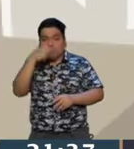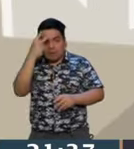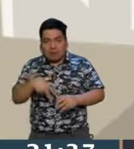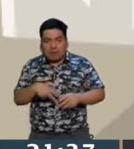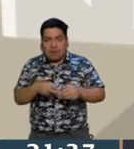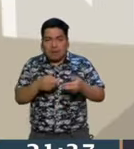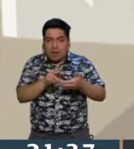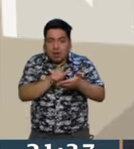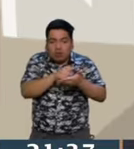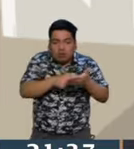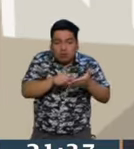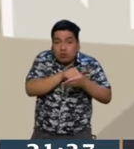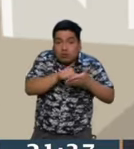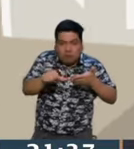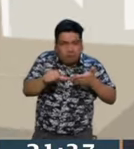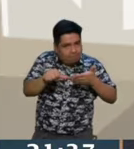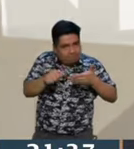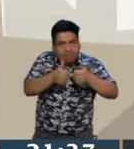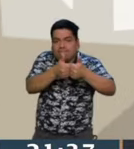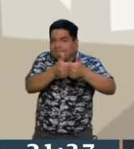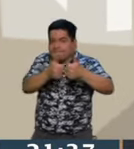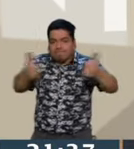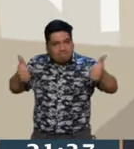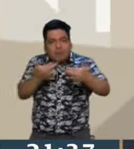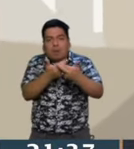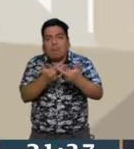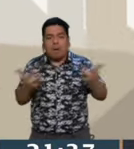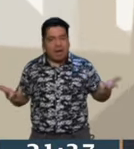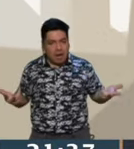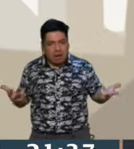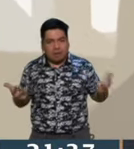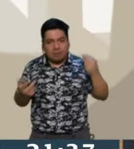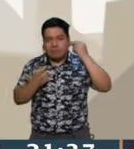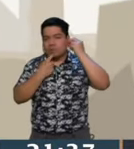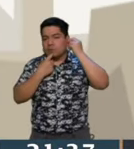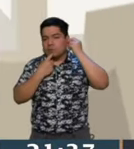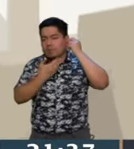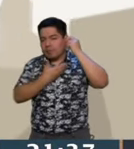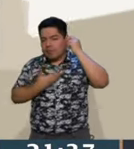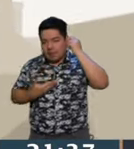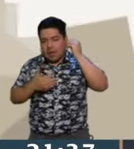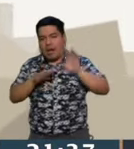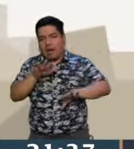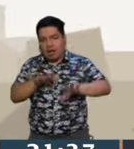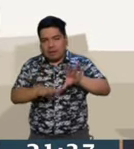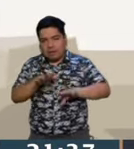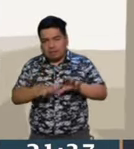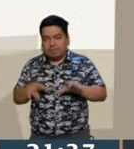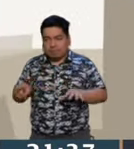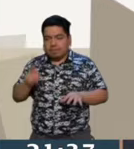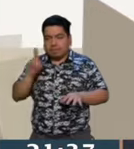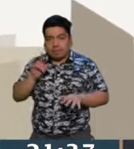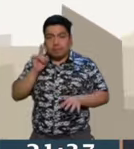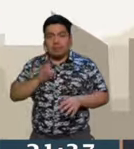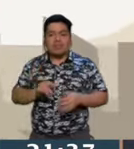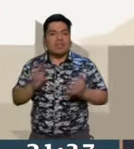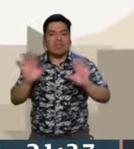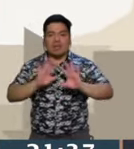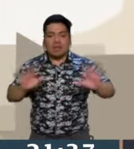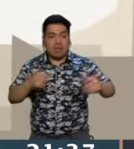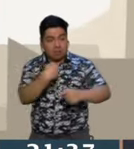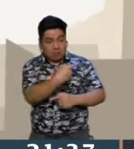O sea, sí rompe relaciones con Ecuador. Nada más que el presidente a veces le falla el tecnicismo, Sí. pero la canciller sí dice ruptura de